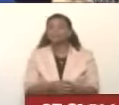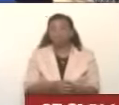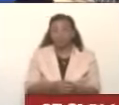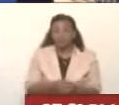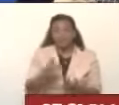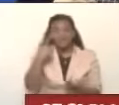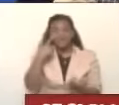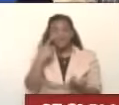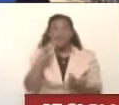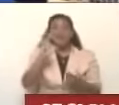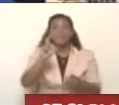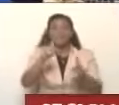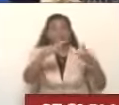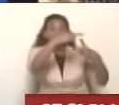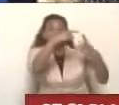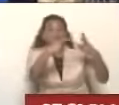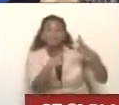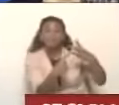Y de Xi Jinping.